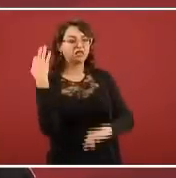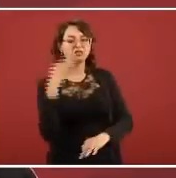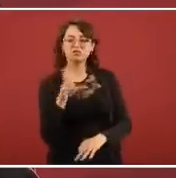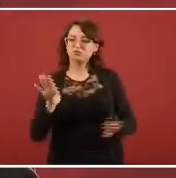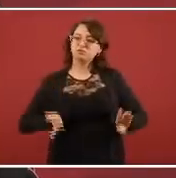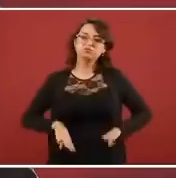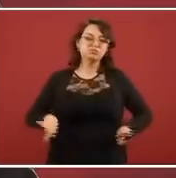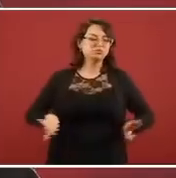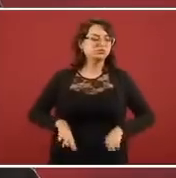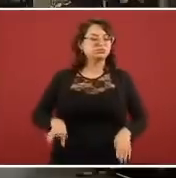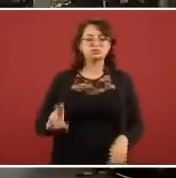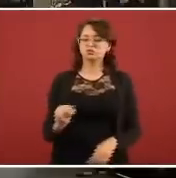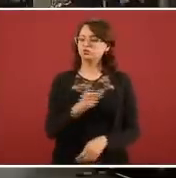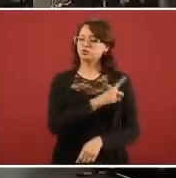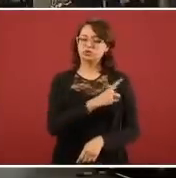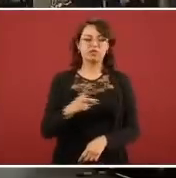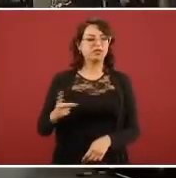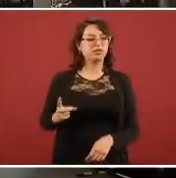de